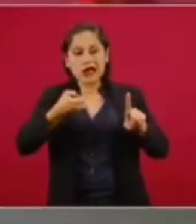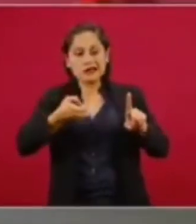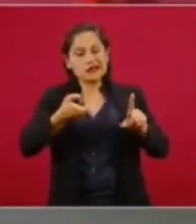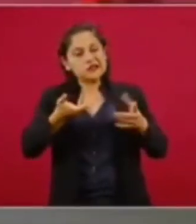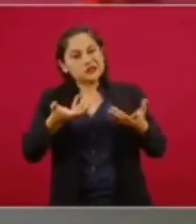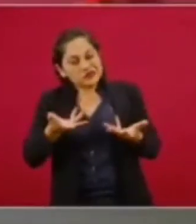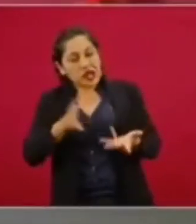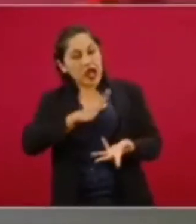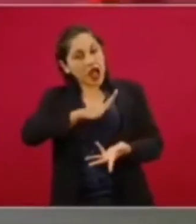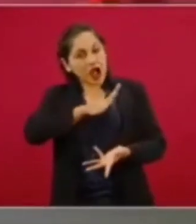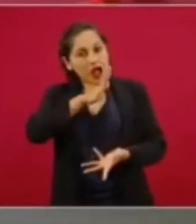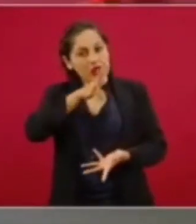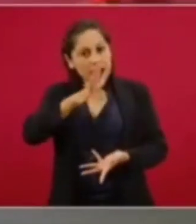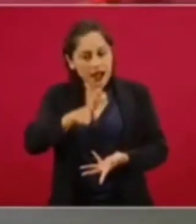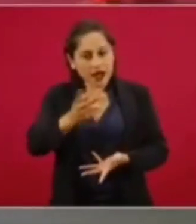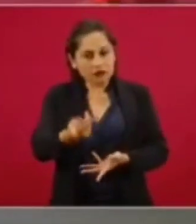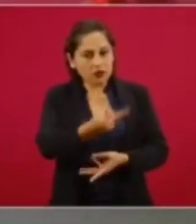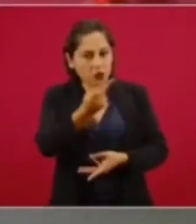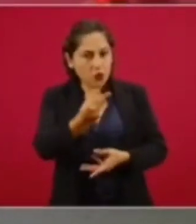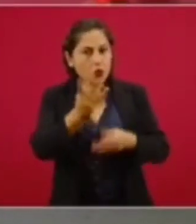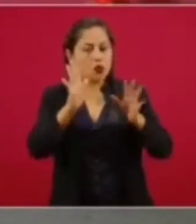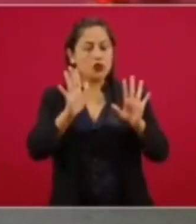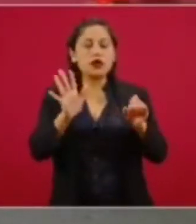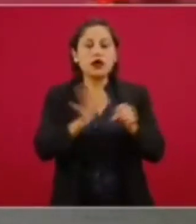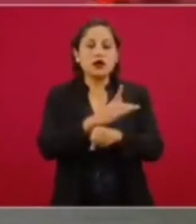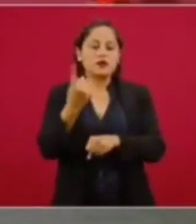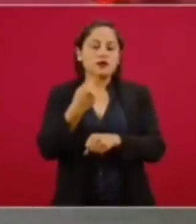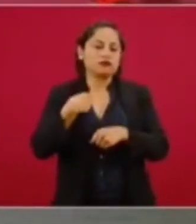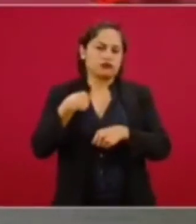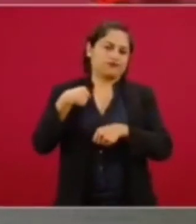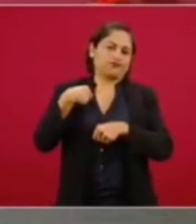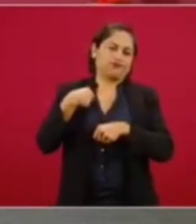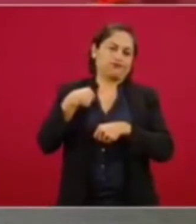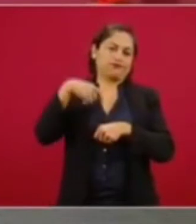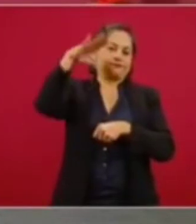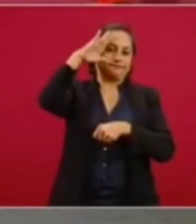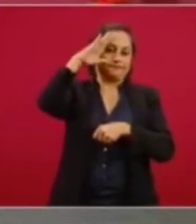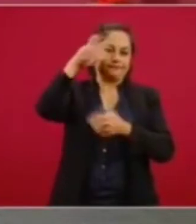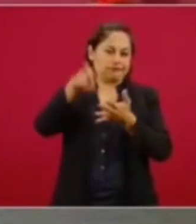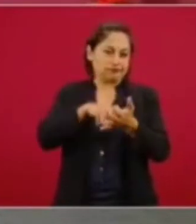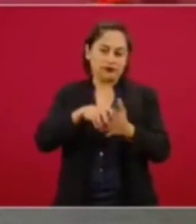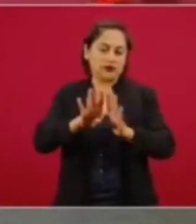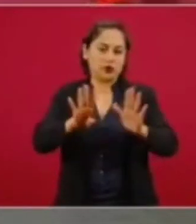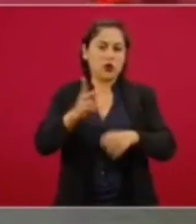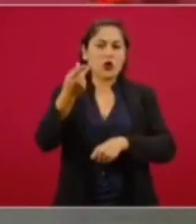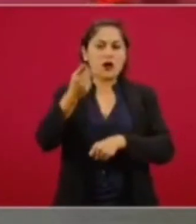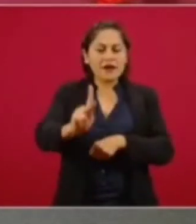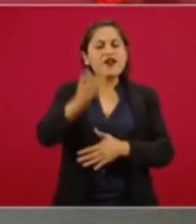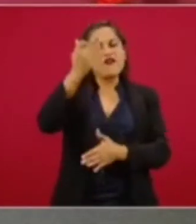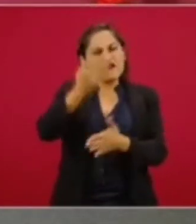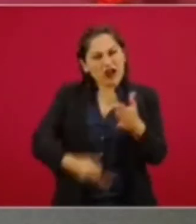sería mucho, pero sí, poco clara.